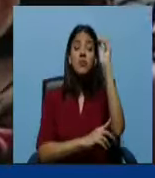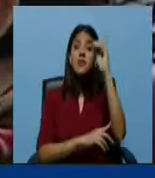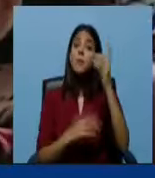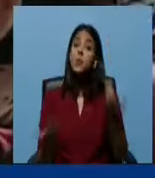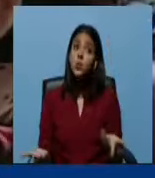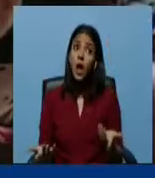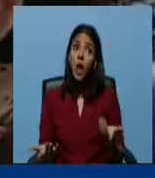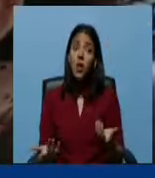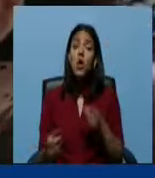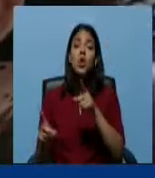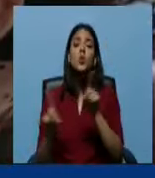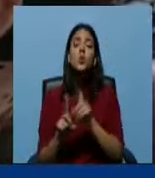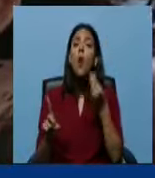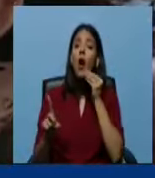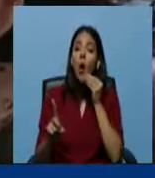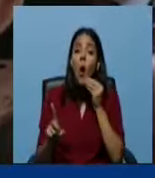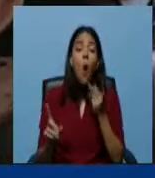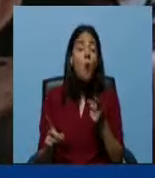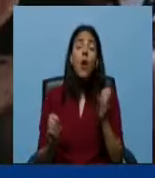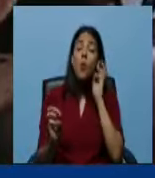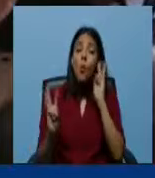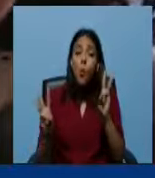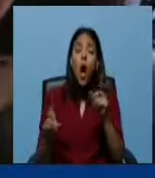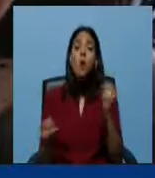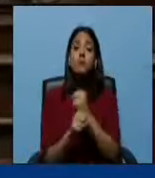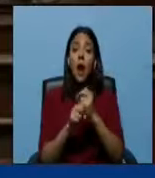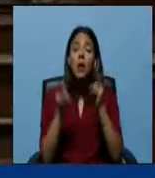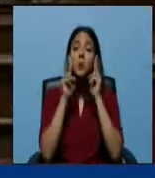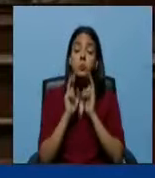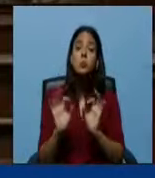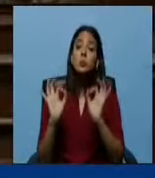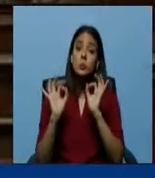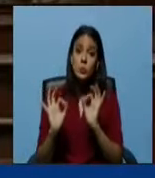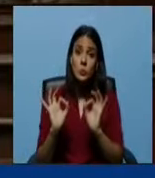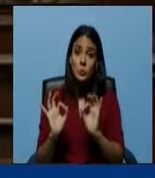Que eres un joven prometedor y que,